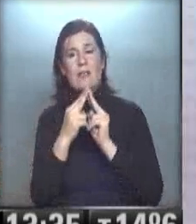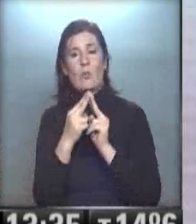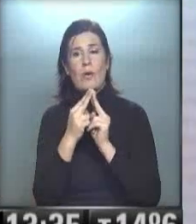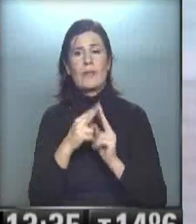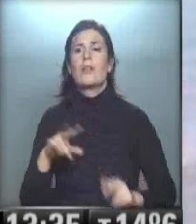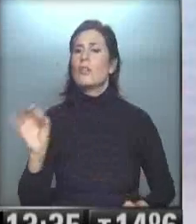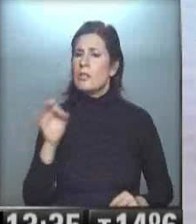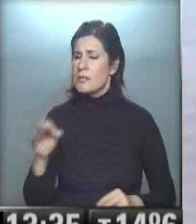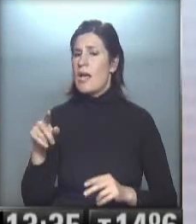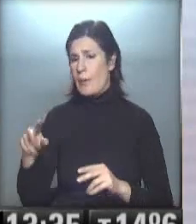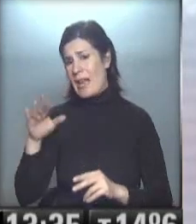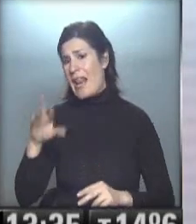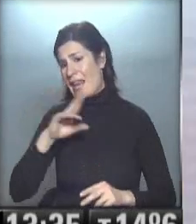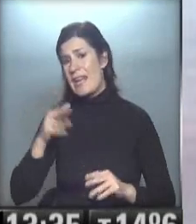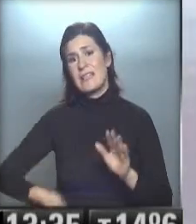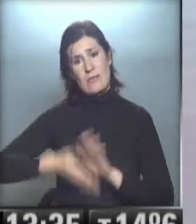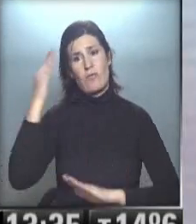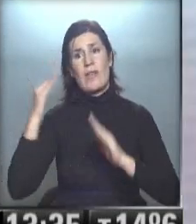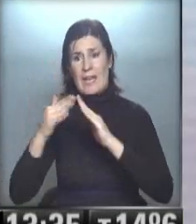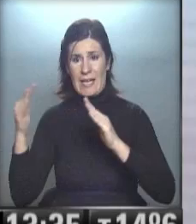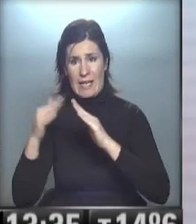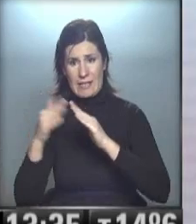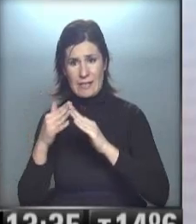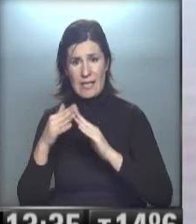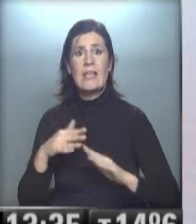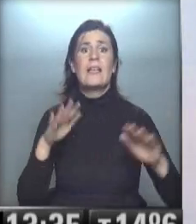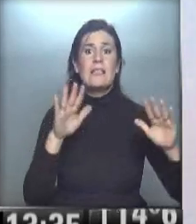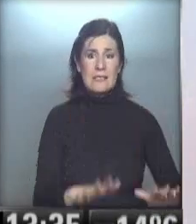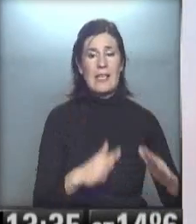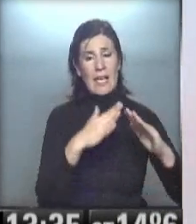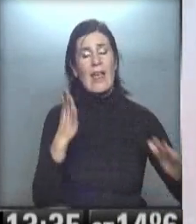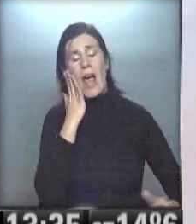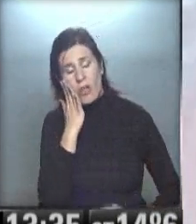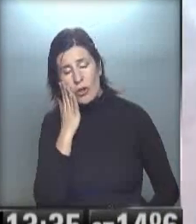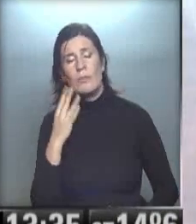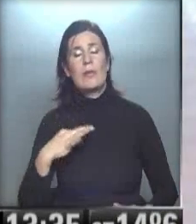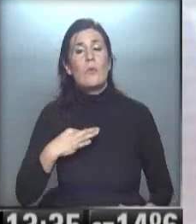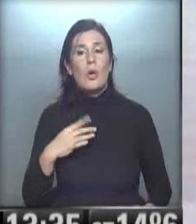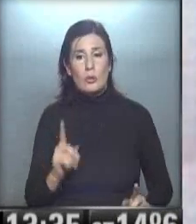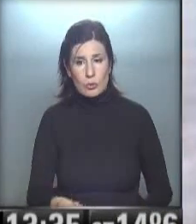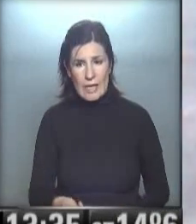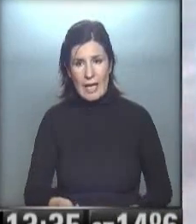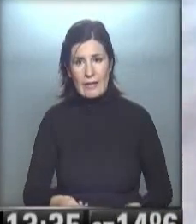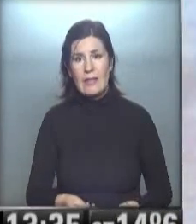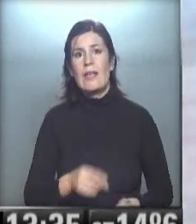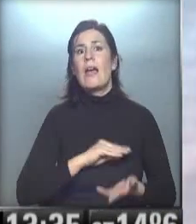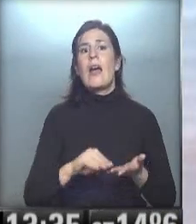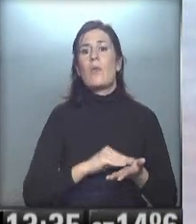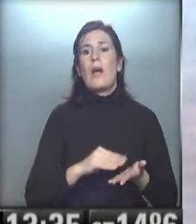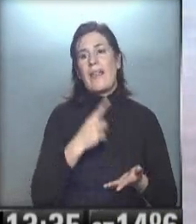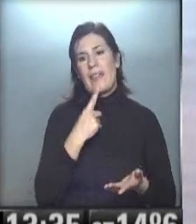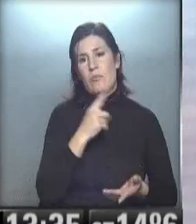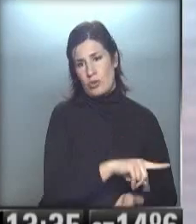se fue voluntariamente de su casa y voluntariamente se quedó a dormir esa noche. Al menos, insisto, la abogada de Benítez dice